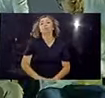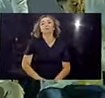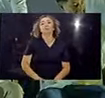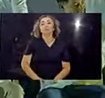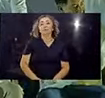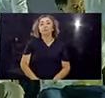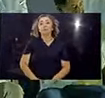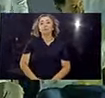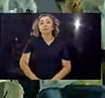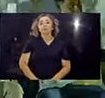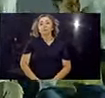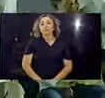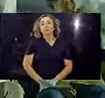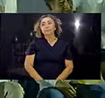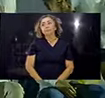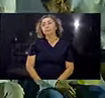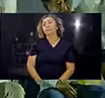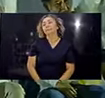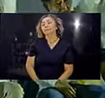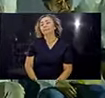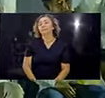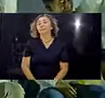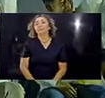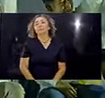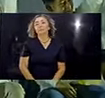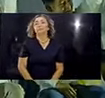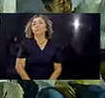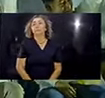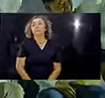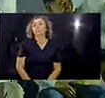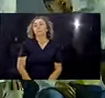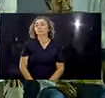está de acuerdo